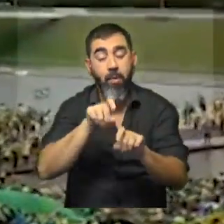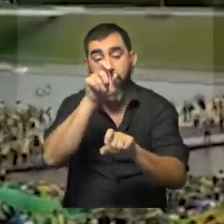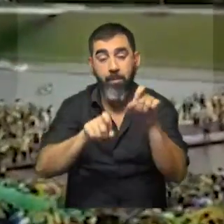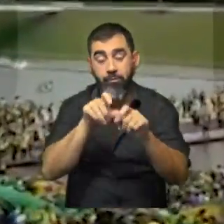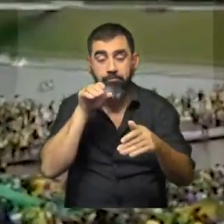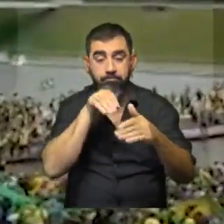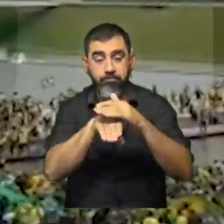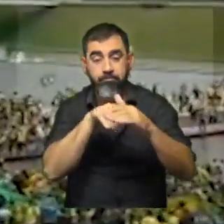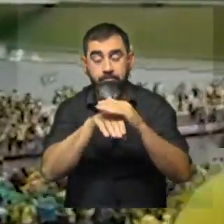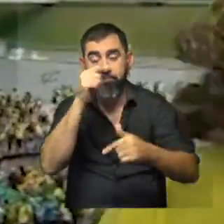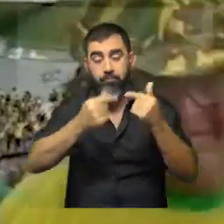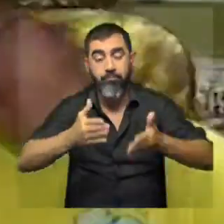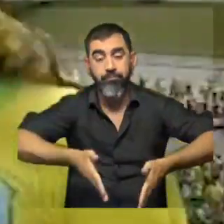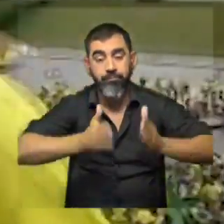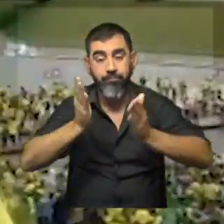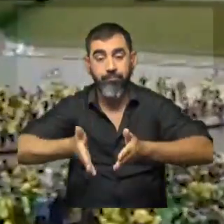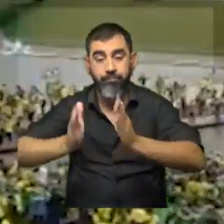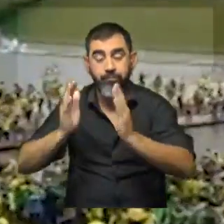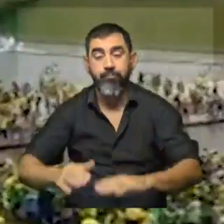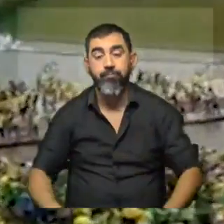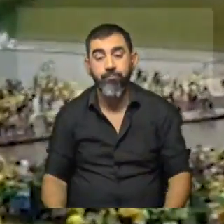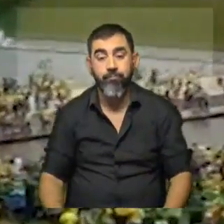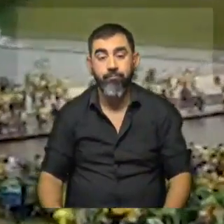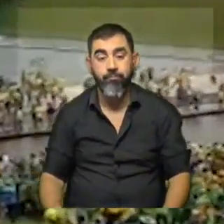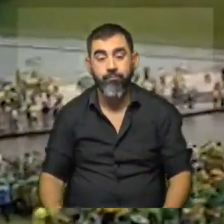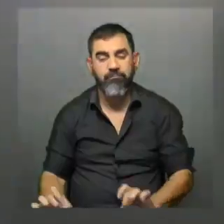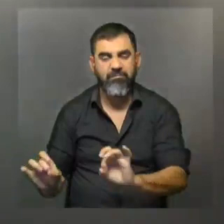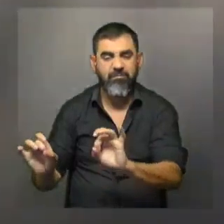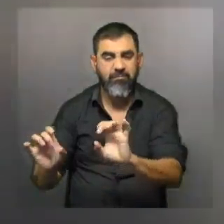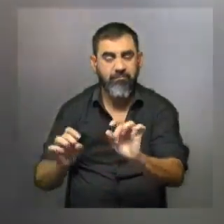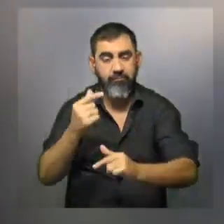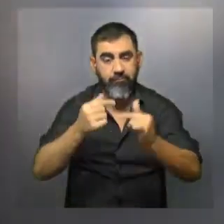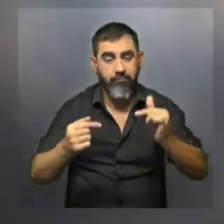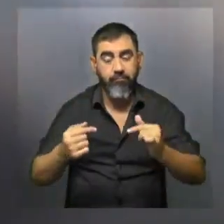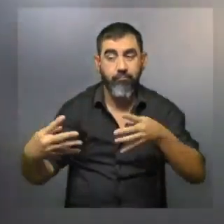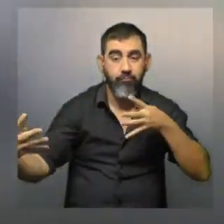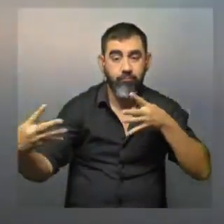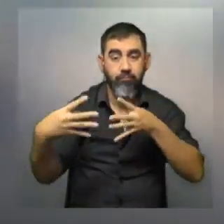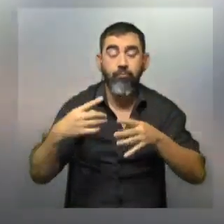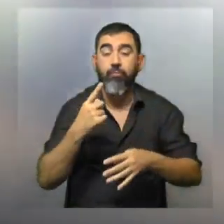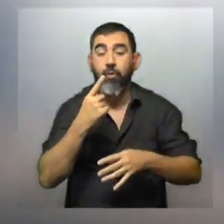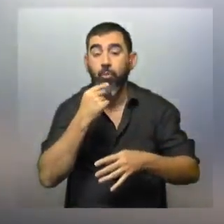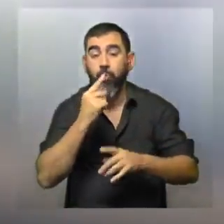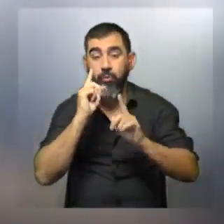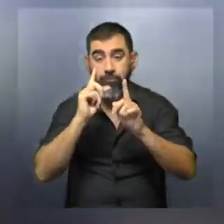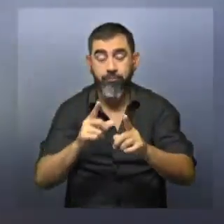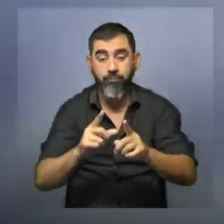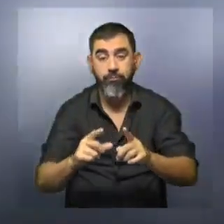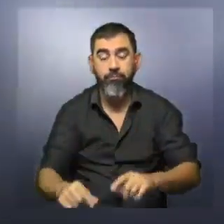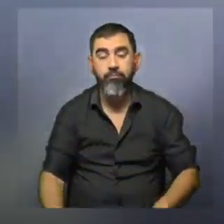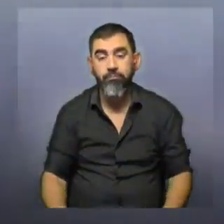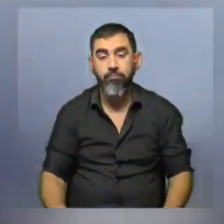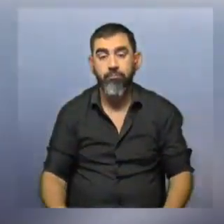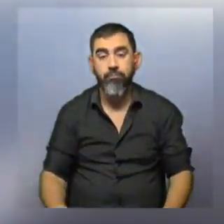ingresó a varios de los lugares y provocó destrozos, enfrentamientos con la policía. Algunos se ven,